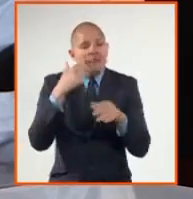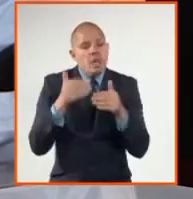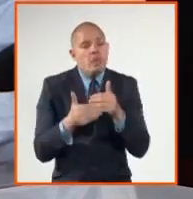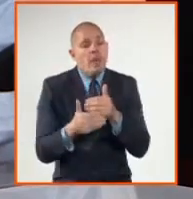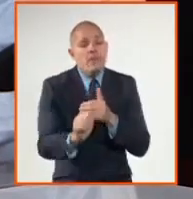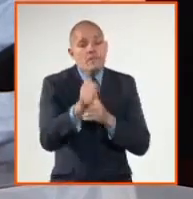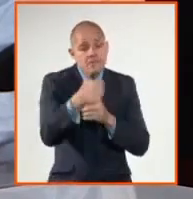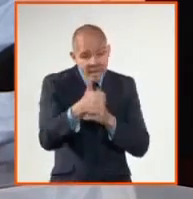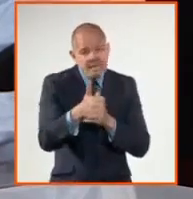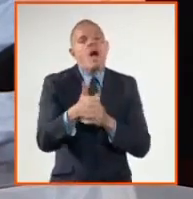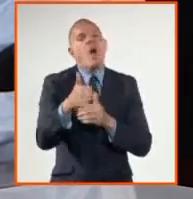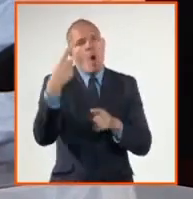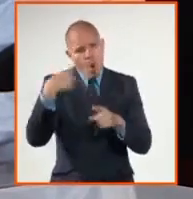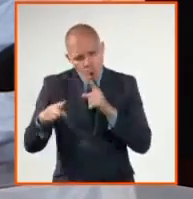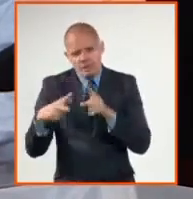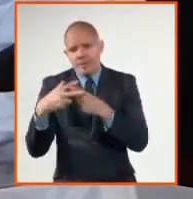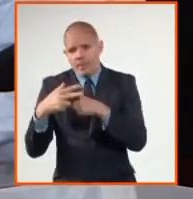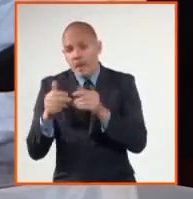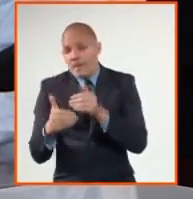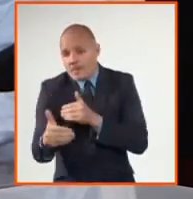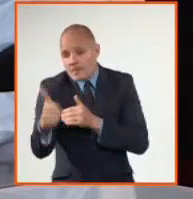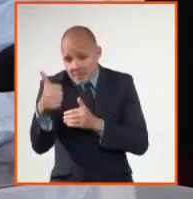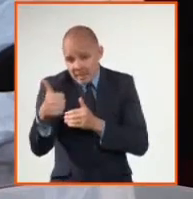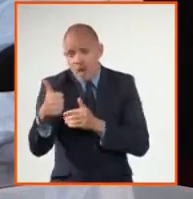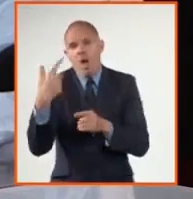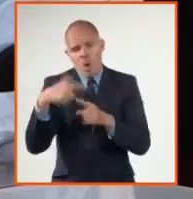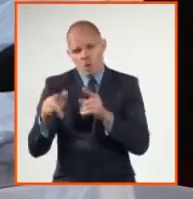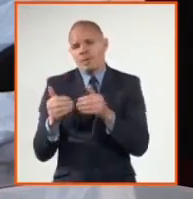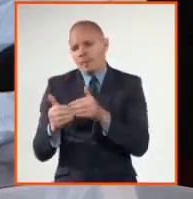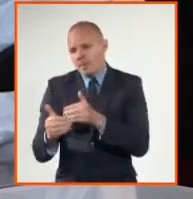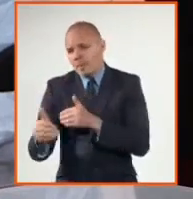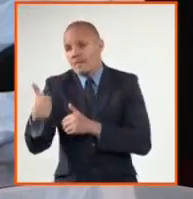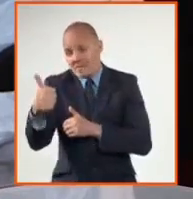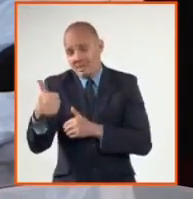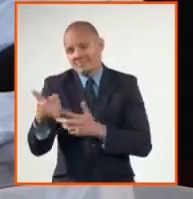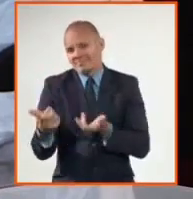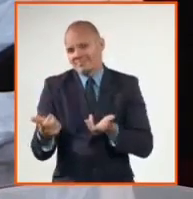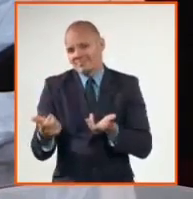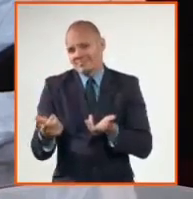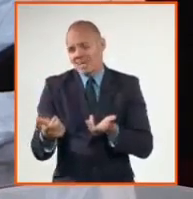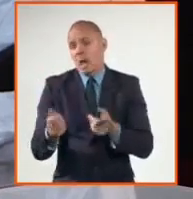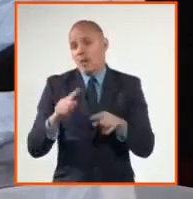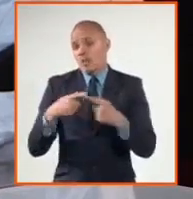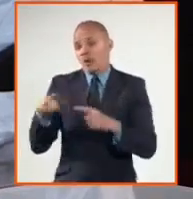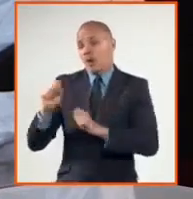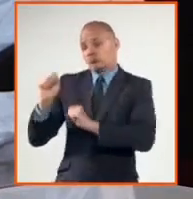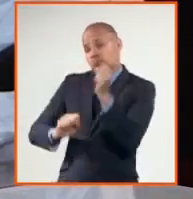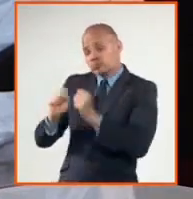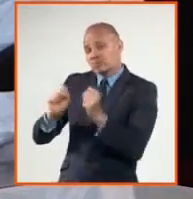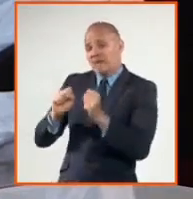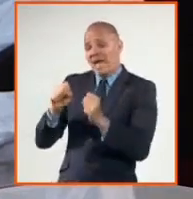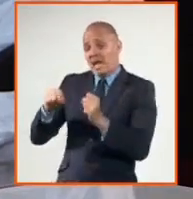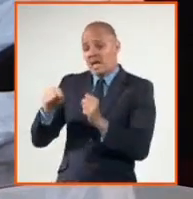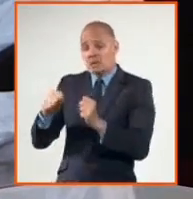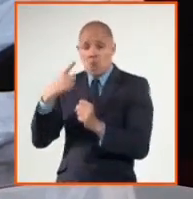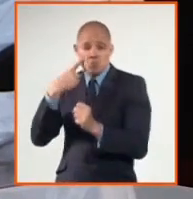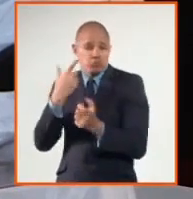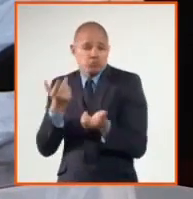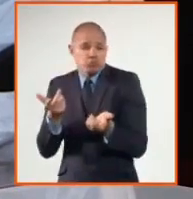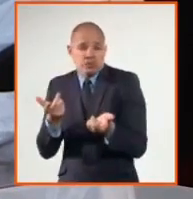hasta llegar porque estamos enfrentando a una turbina primero que no conocemos y segundo que